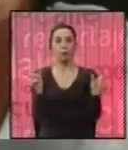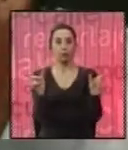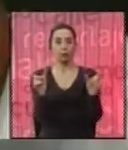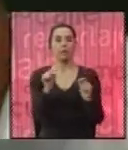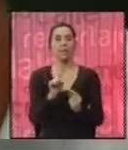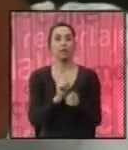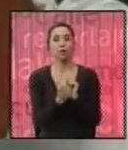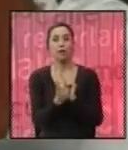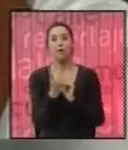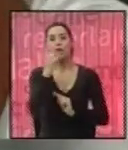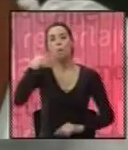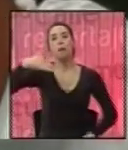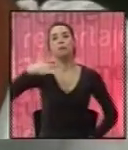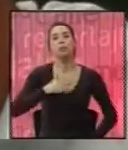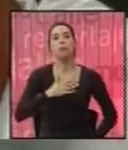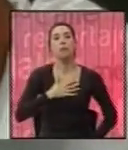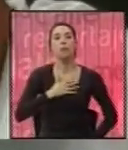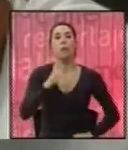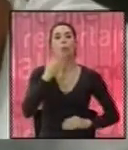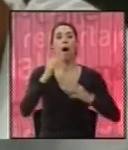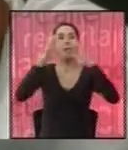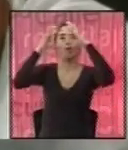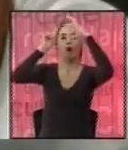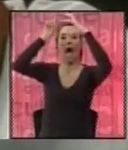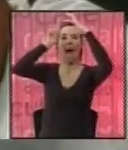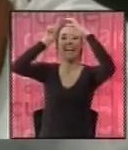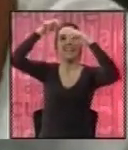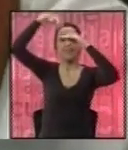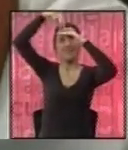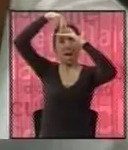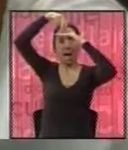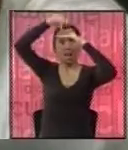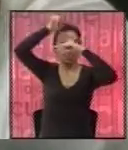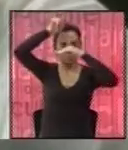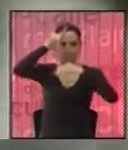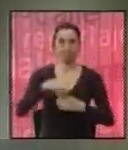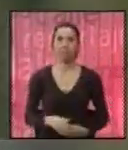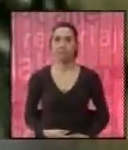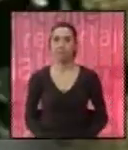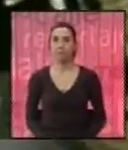Eso se volvió lo más importante para mí cuando estaba allá arriba.